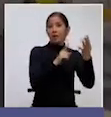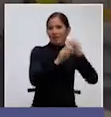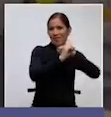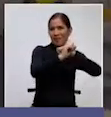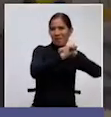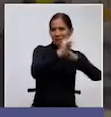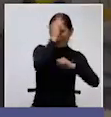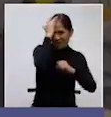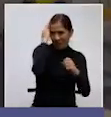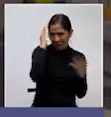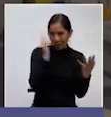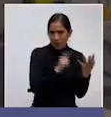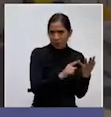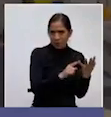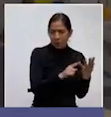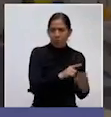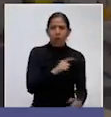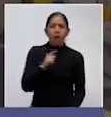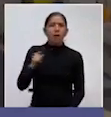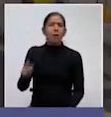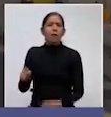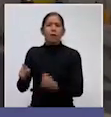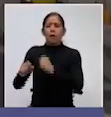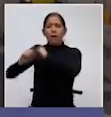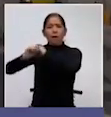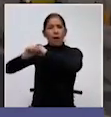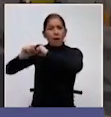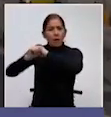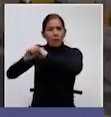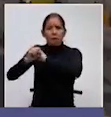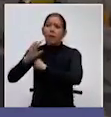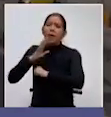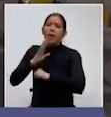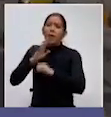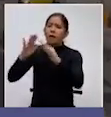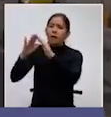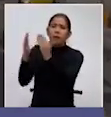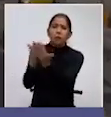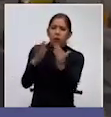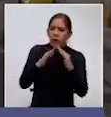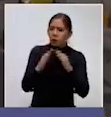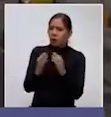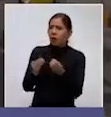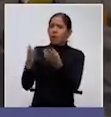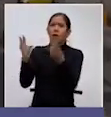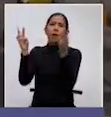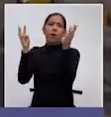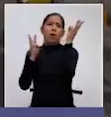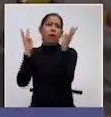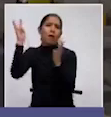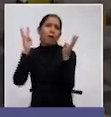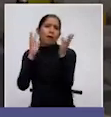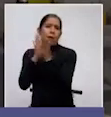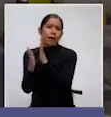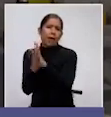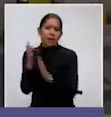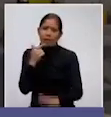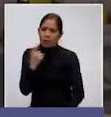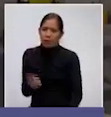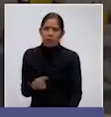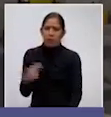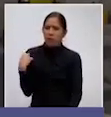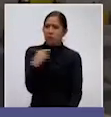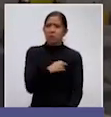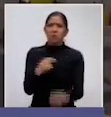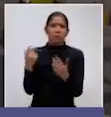de poder dar a las unidades educativas lo que es el wifi gratis, ¿no? Aparte de ese tablet gratis a todos los estudiantes, pero sin embargo